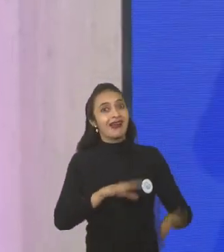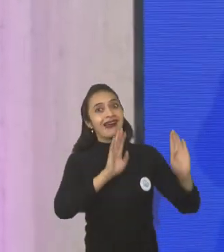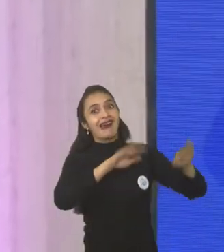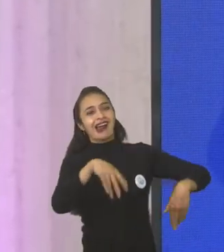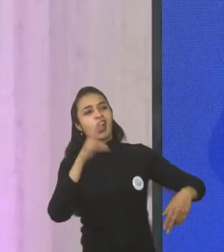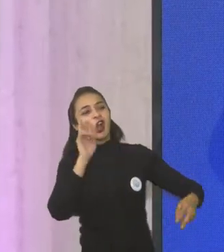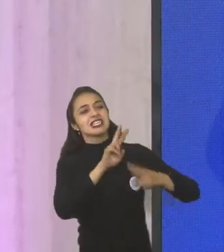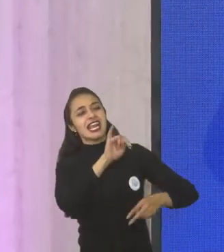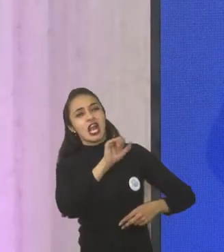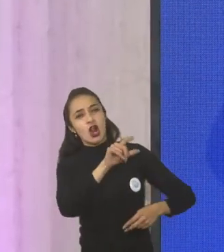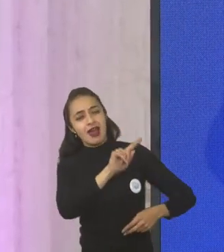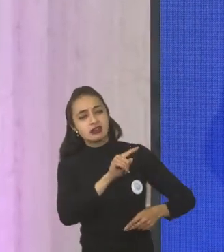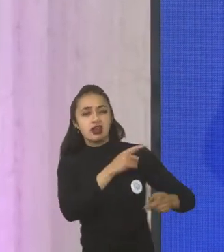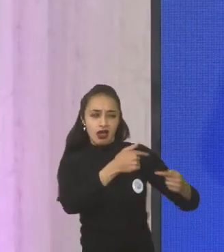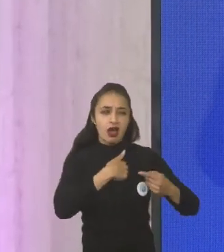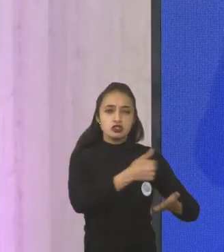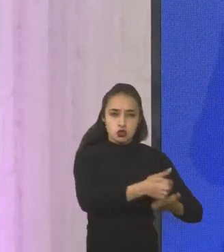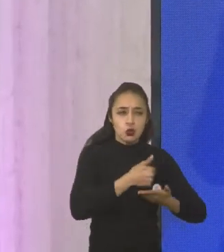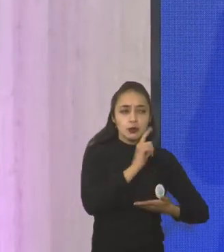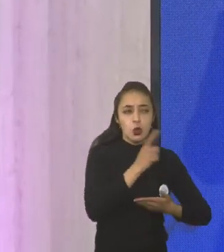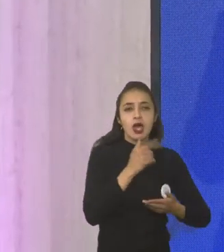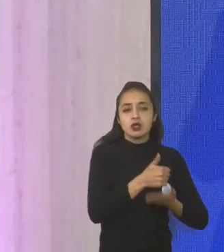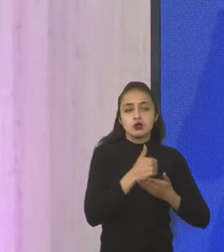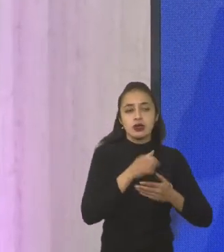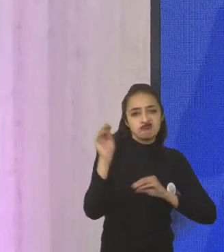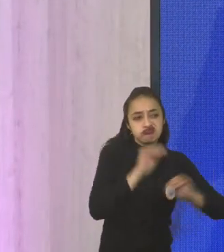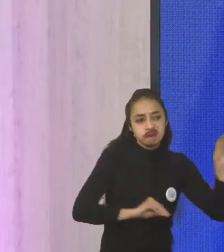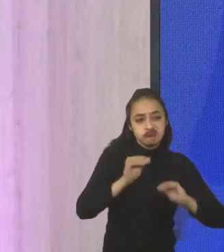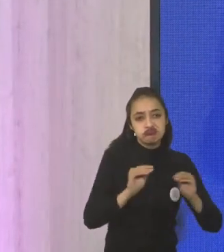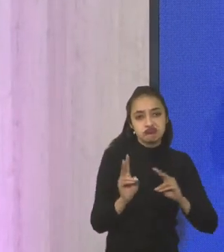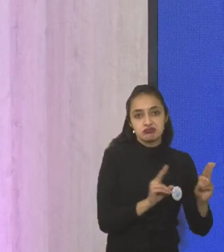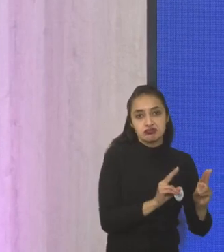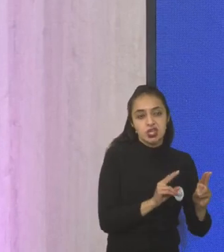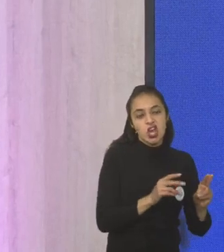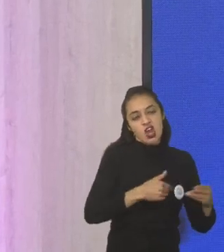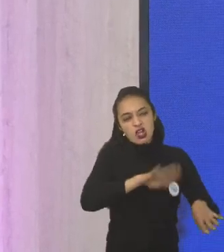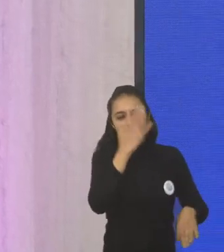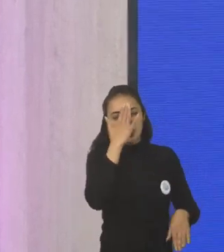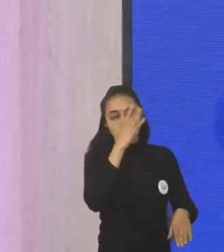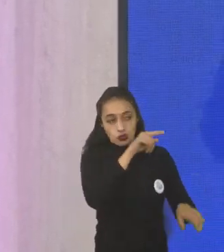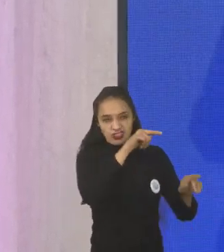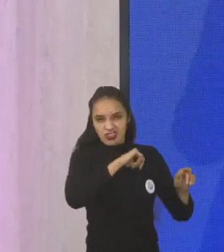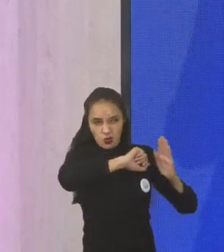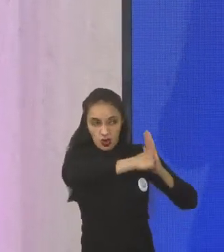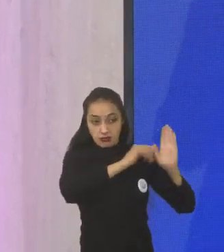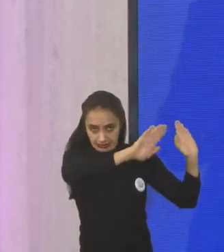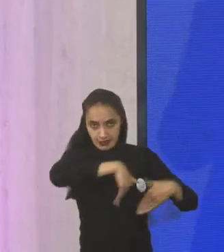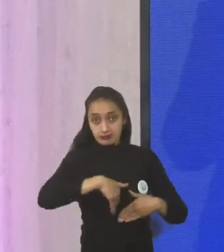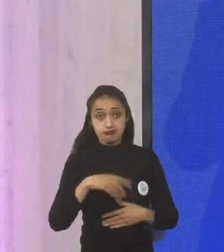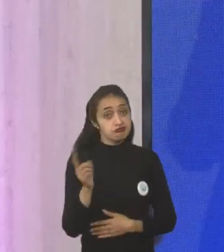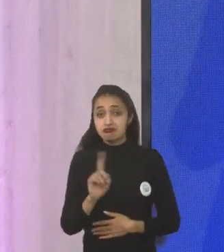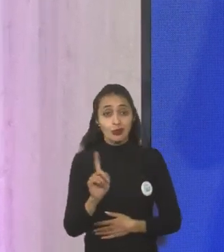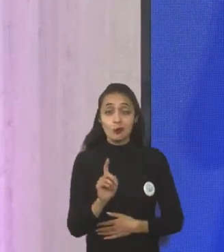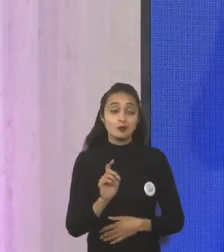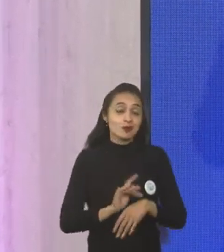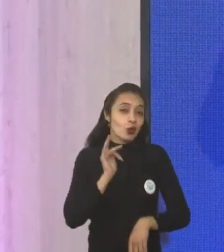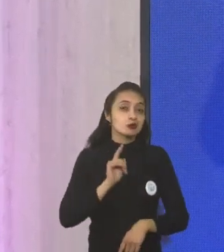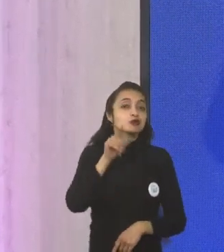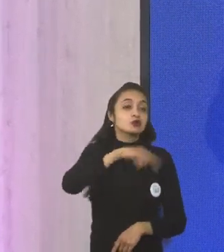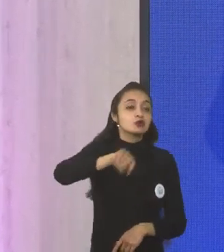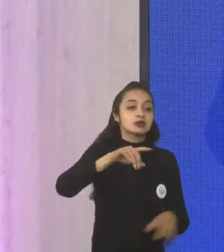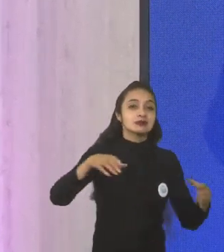Nicolás, mira, me encantaría que me hicieras una serie. Yo sé que tú tienes un contenido, tráemelo. No. Ellos tienes que